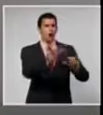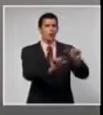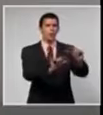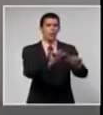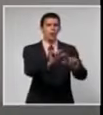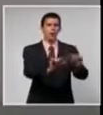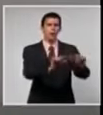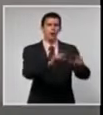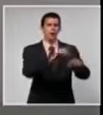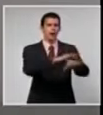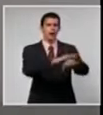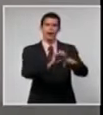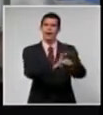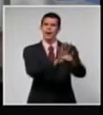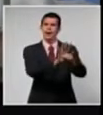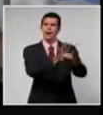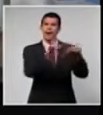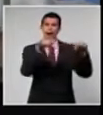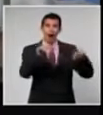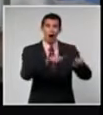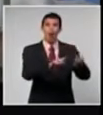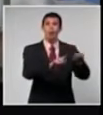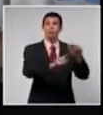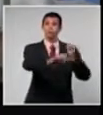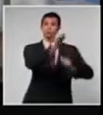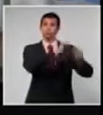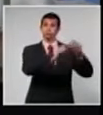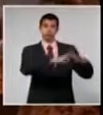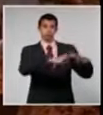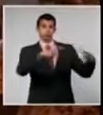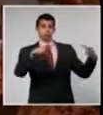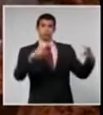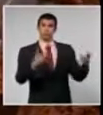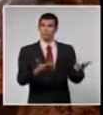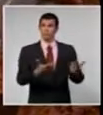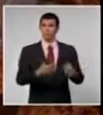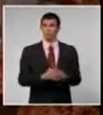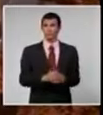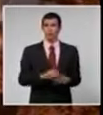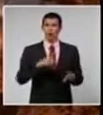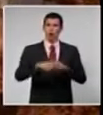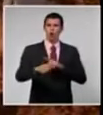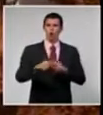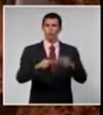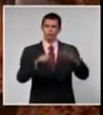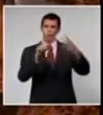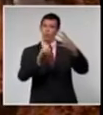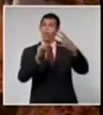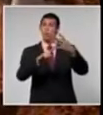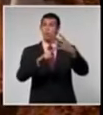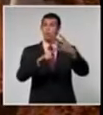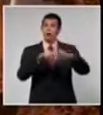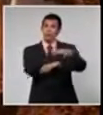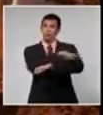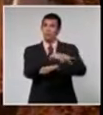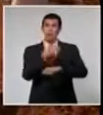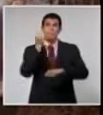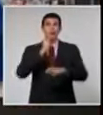a la OMS, preocupa el rápido aumento de las cifras en México, que ya es el cuarto país con más muertes, con